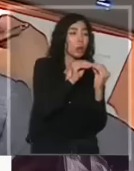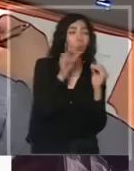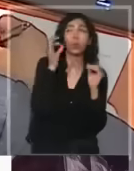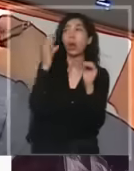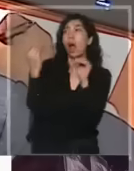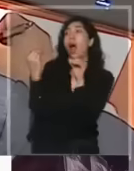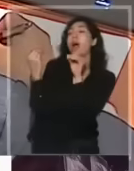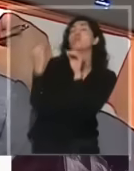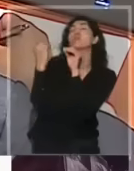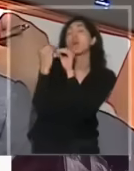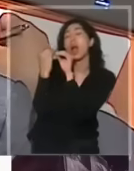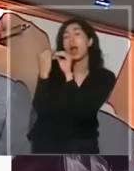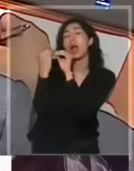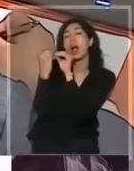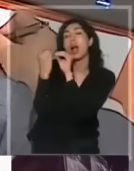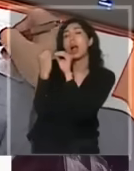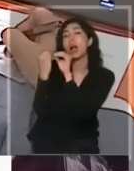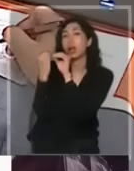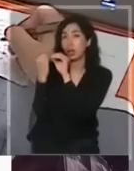según le dijo